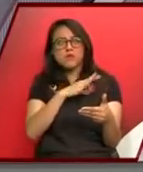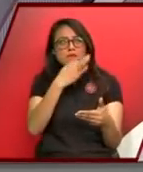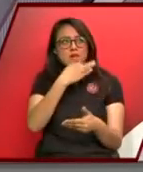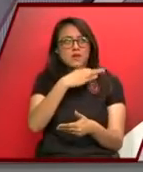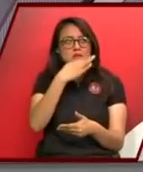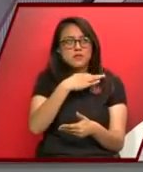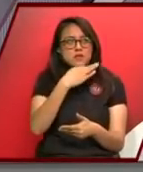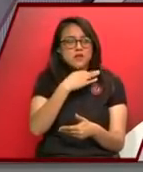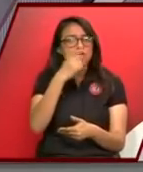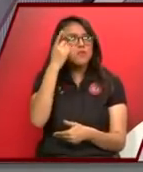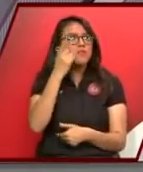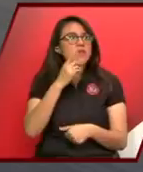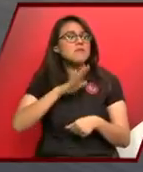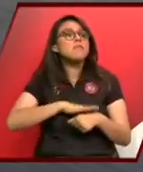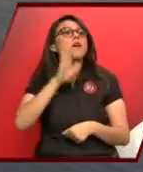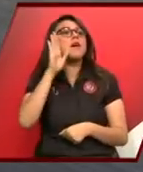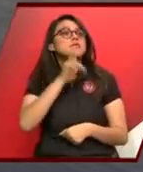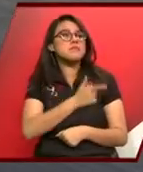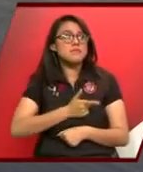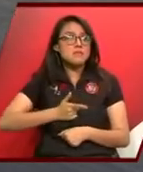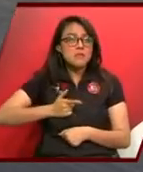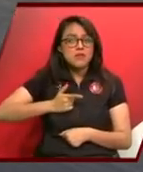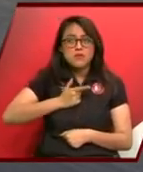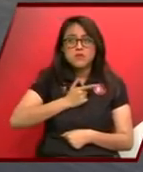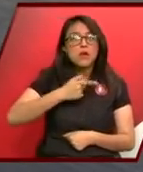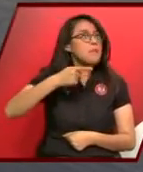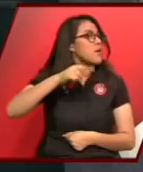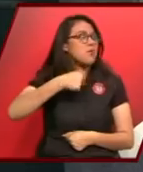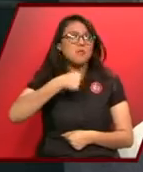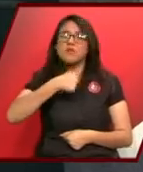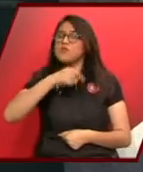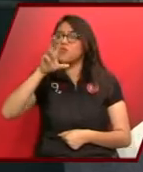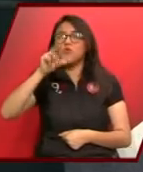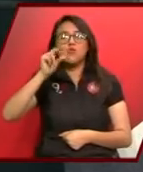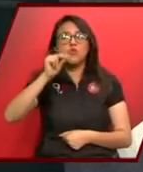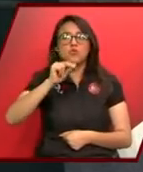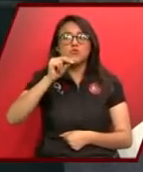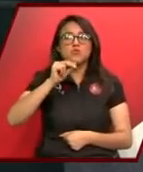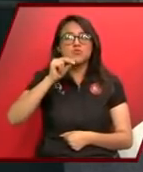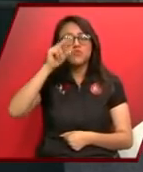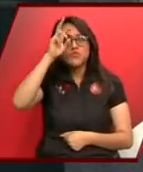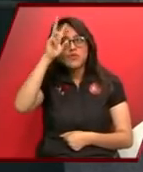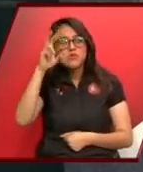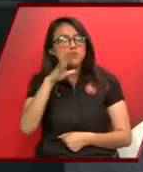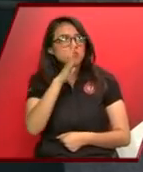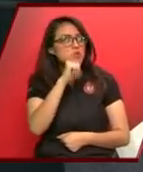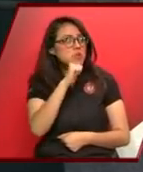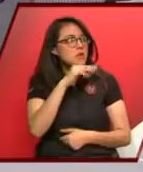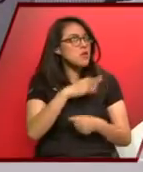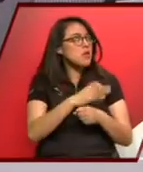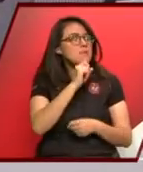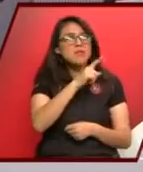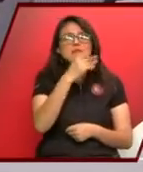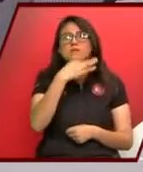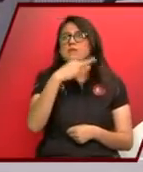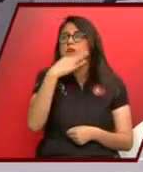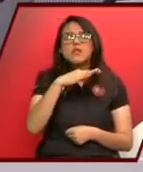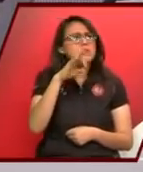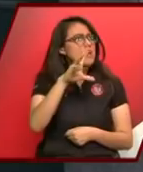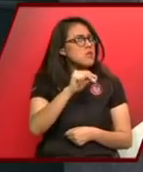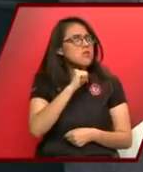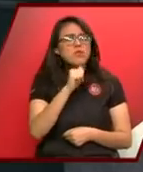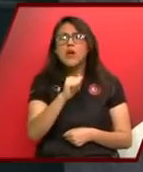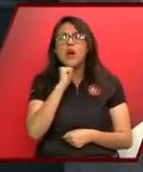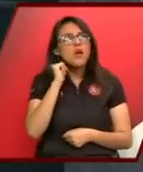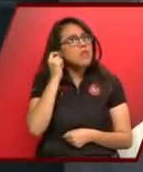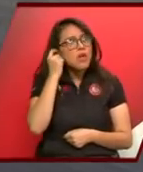fiesta. Por eso a mí me gusta. Pero a mí me van a robar una hora de sueño, señor. Tú tampoco, estás en la misma fiesta. No te van a